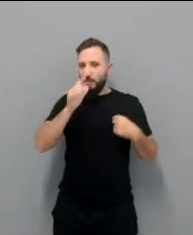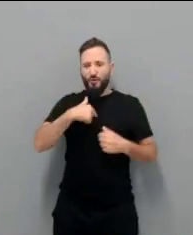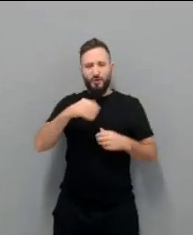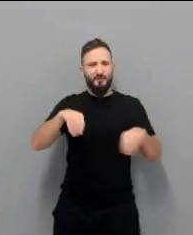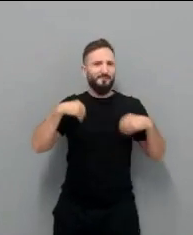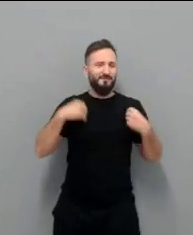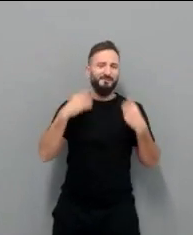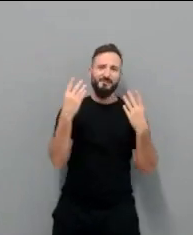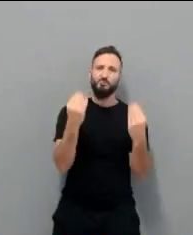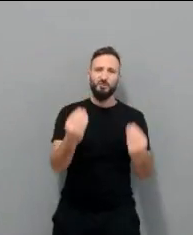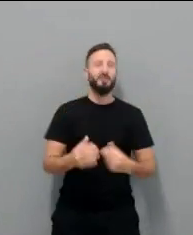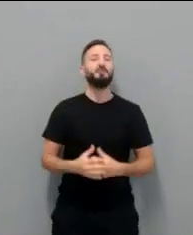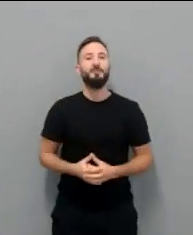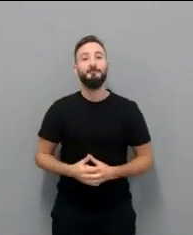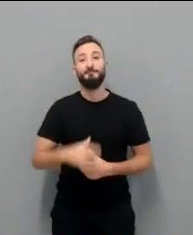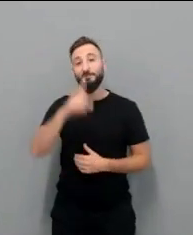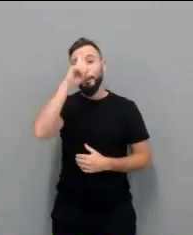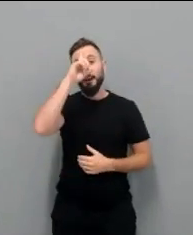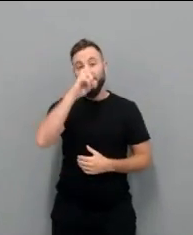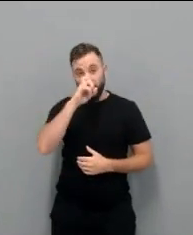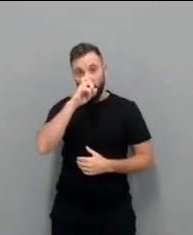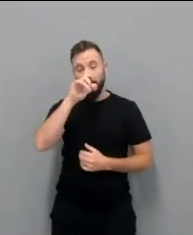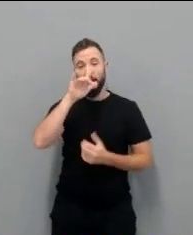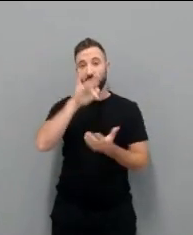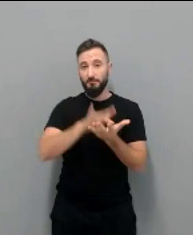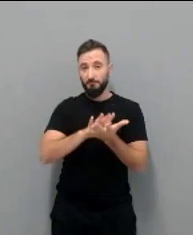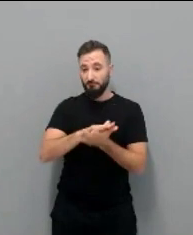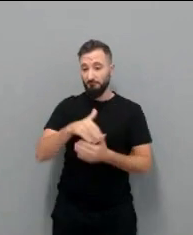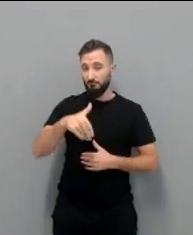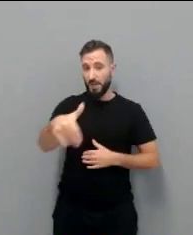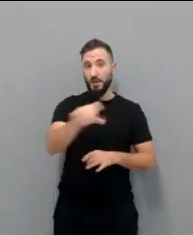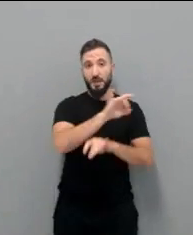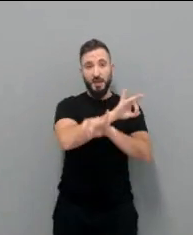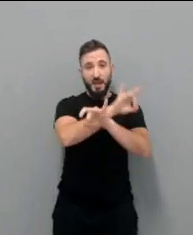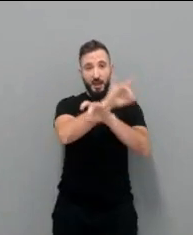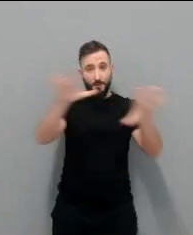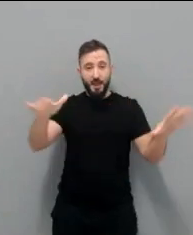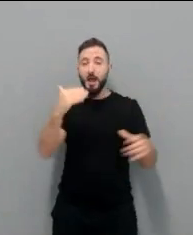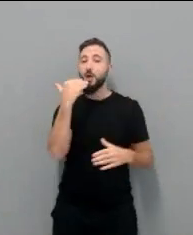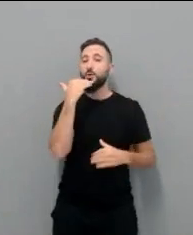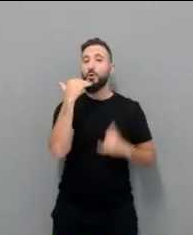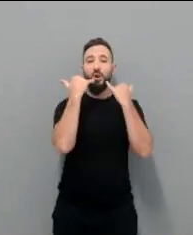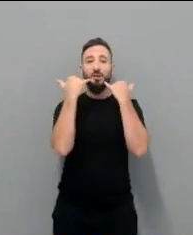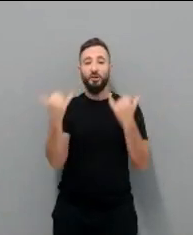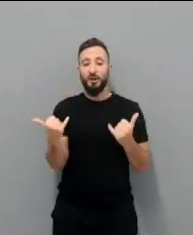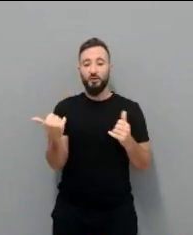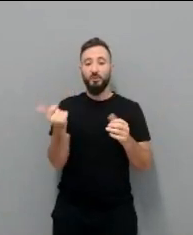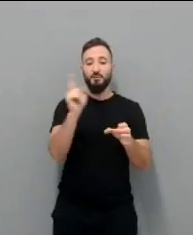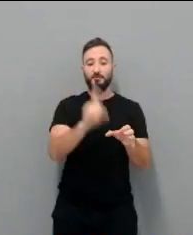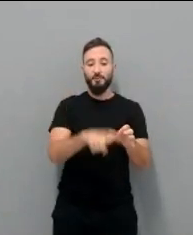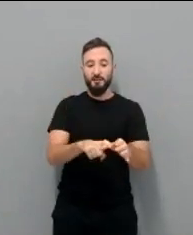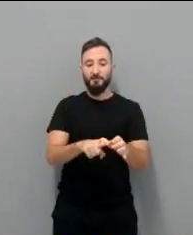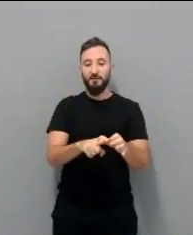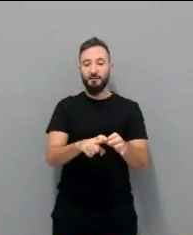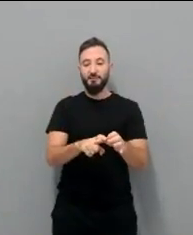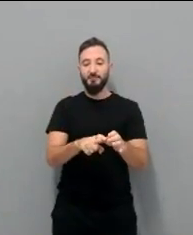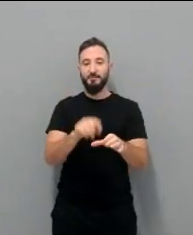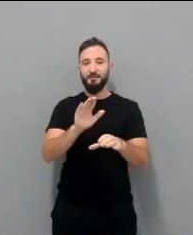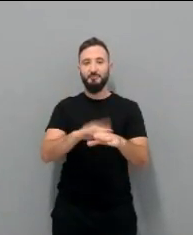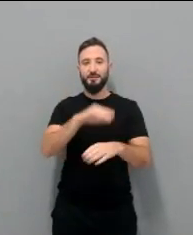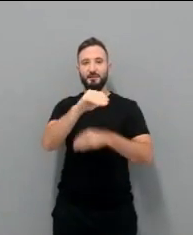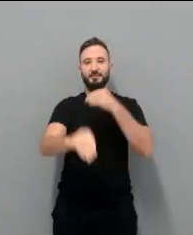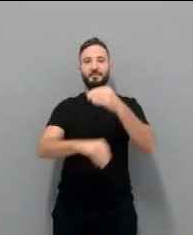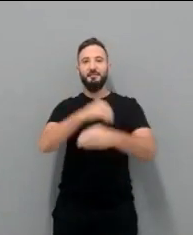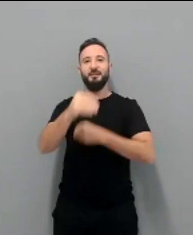muchísimo. Recordad que se os enviará un email a la cuenta de correo con los que escribisteis para poder realizar